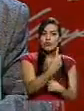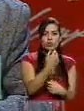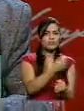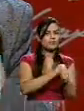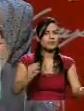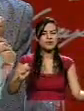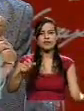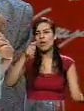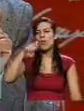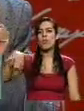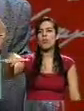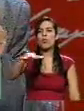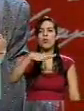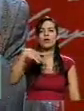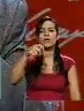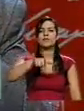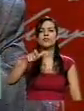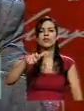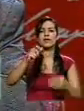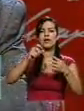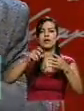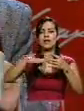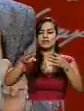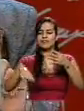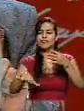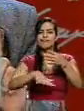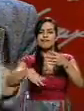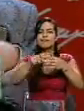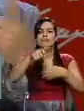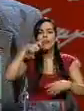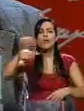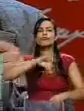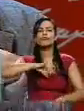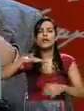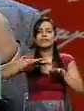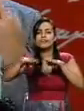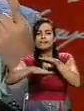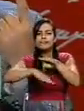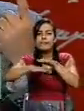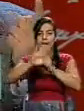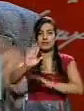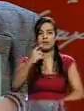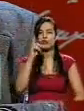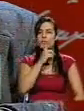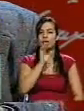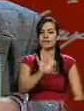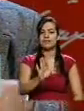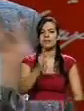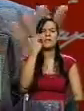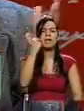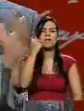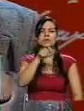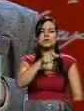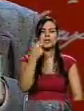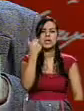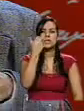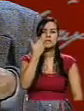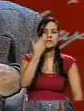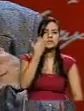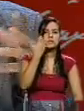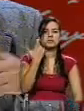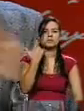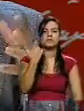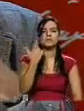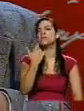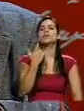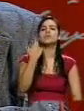propio, clases baxas y viles, para referirse a los mestizos, a la gente